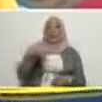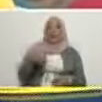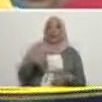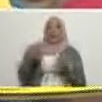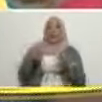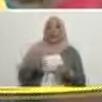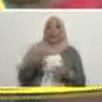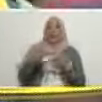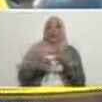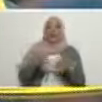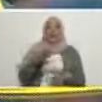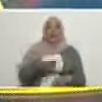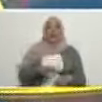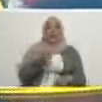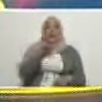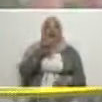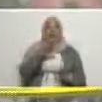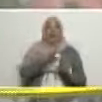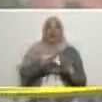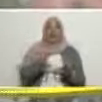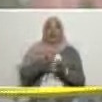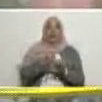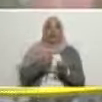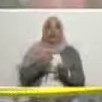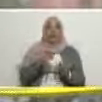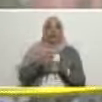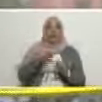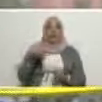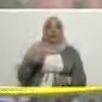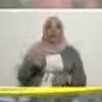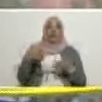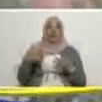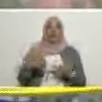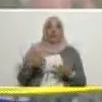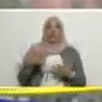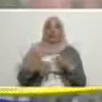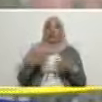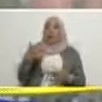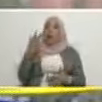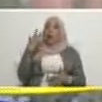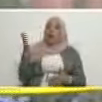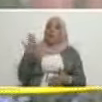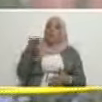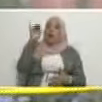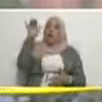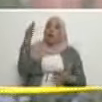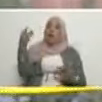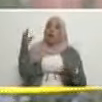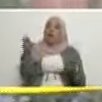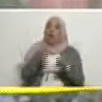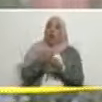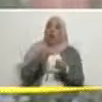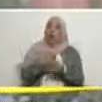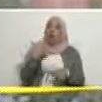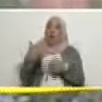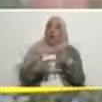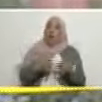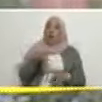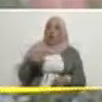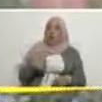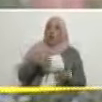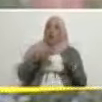Porque los campamentos organizativos estaban más adelante. para ir a una nueva etapa